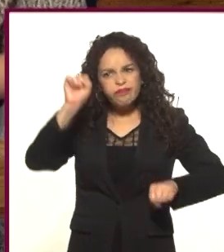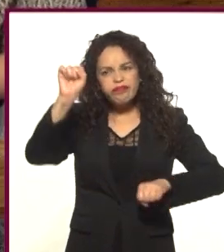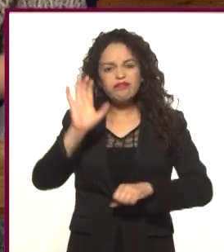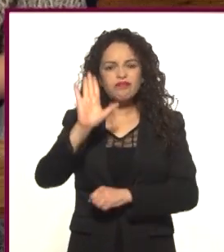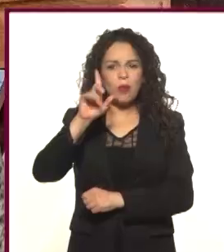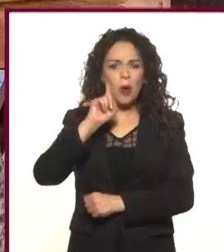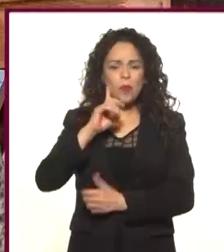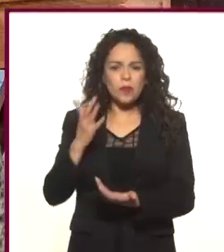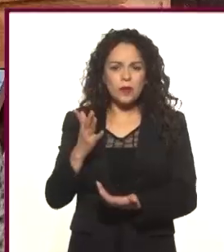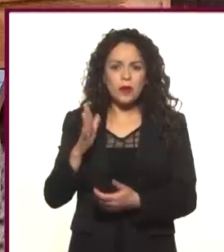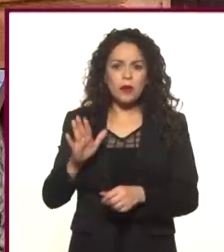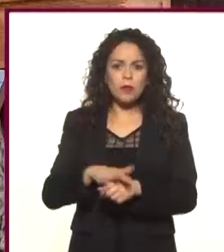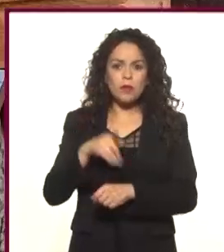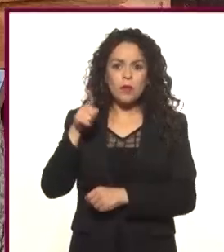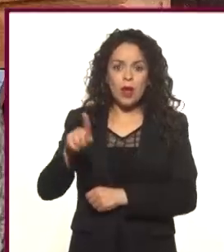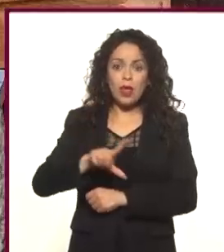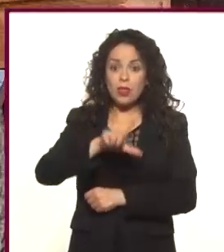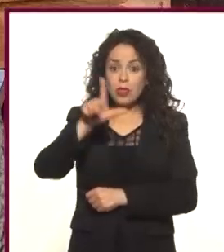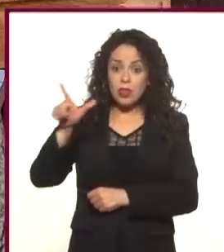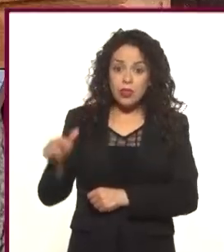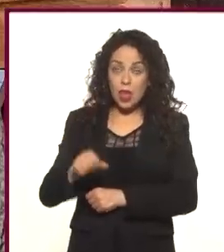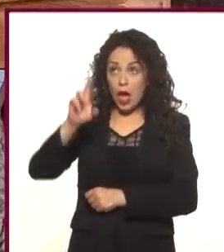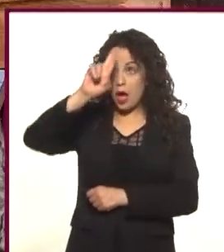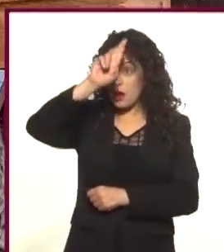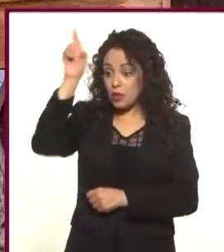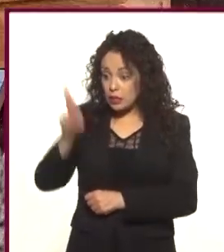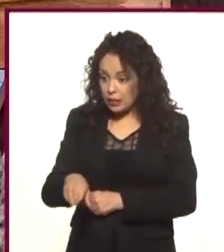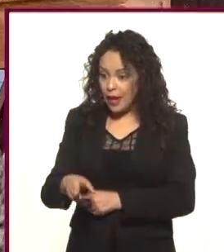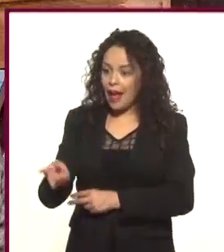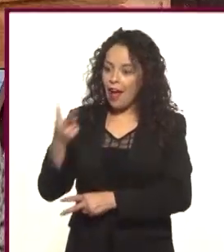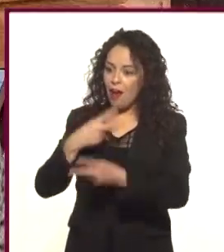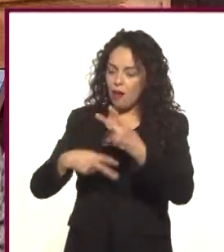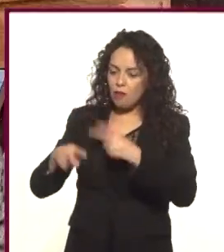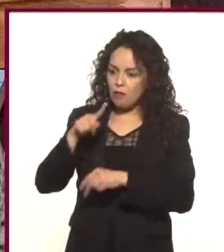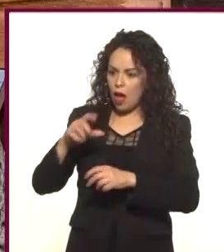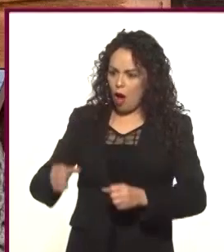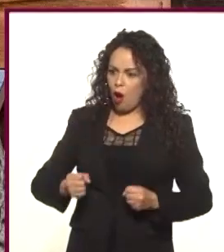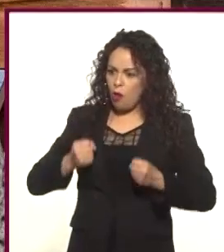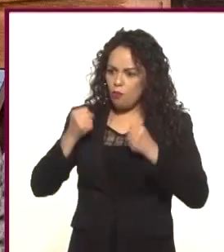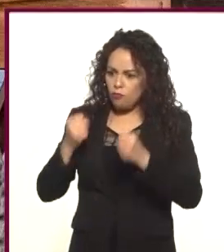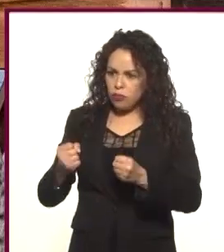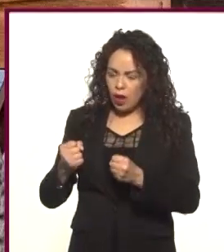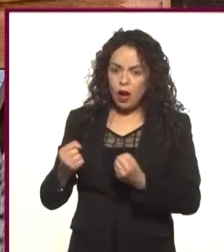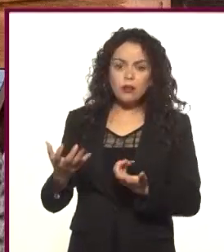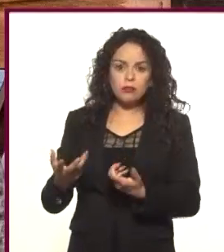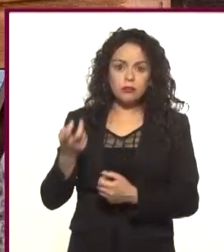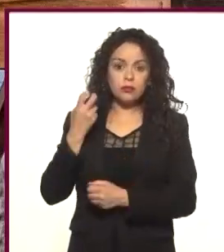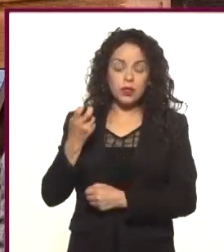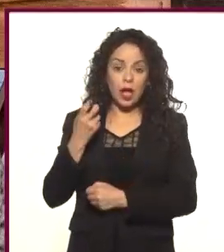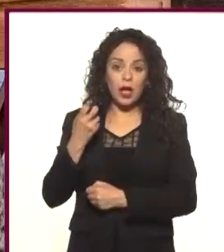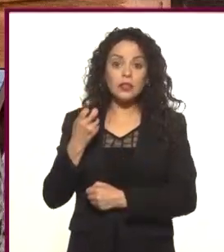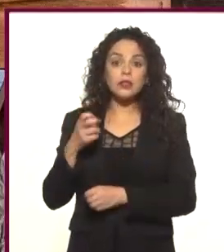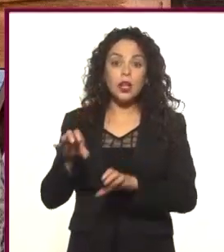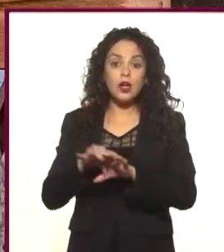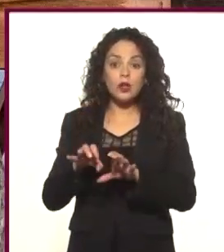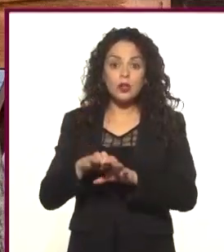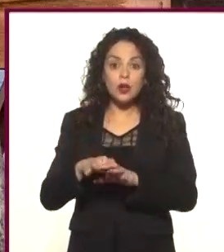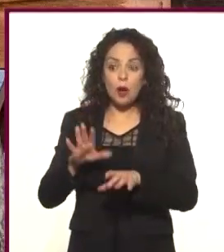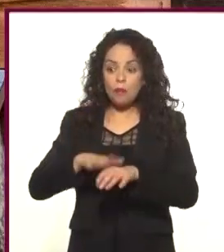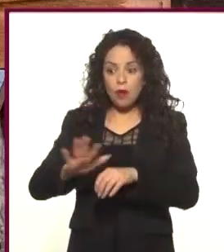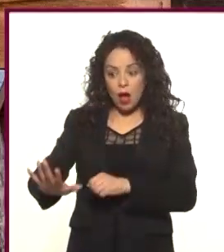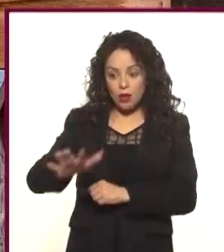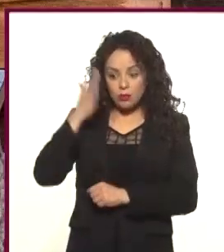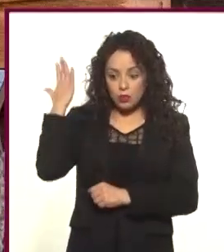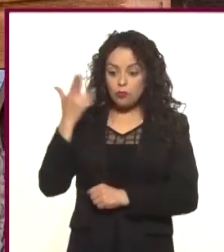superheroína. Iba a conseguir sus poderes después de que le cayera un rayo. Y por la descarga, su cerebro iba a funcionar